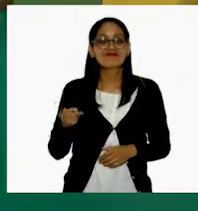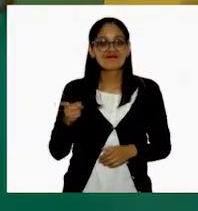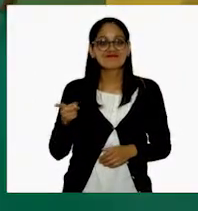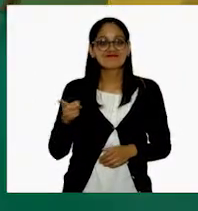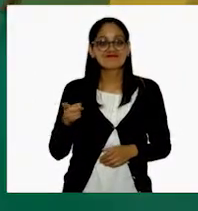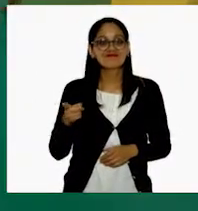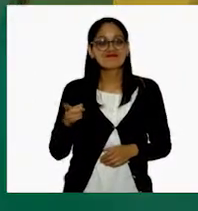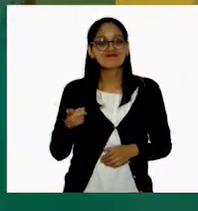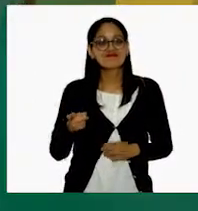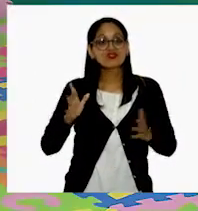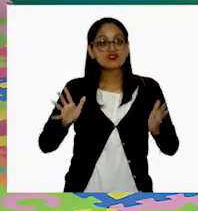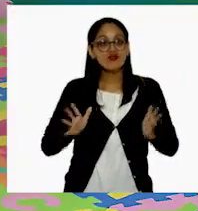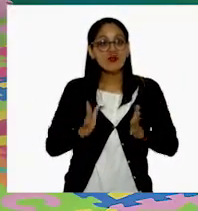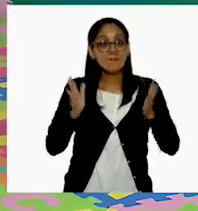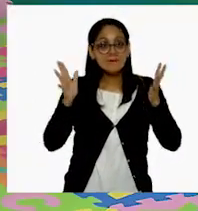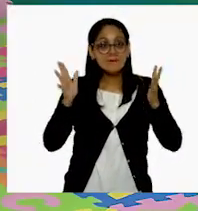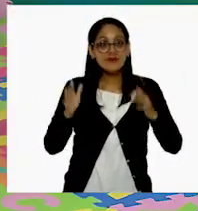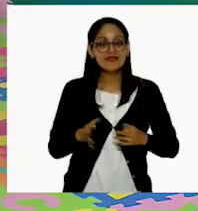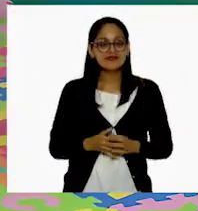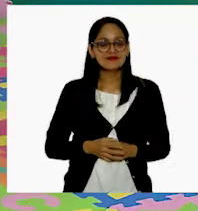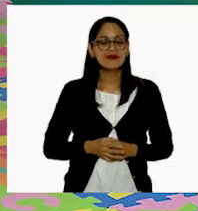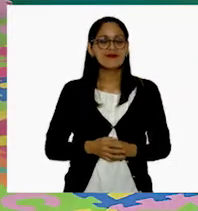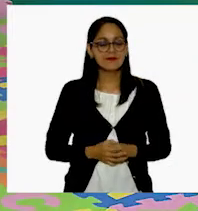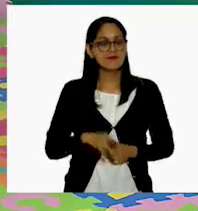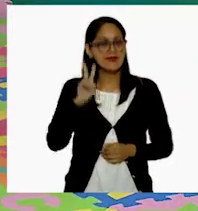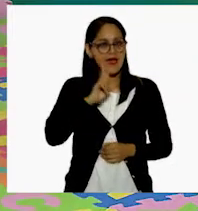La sorpresa.